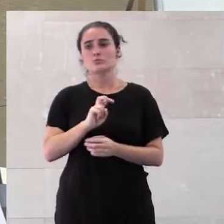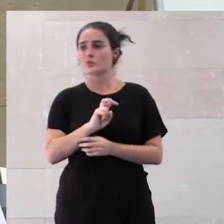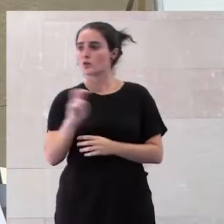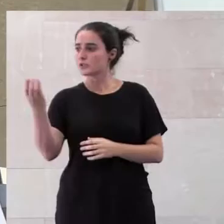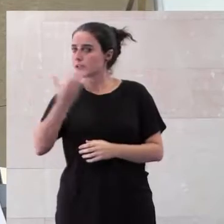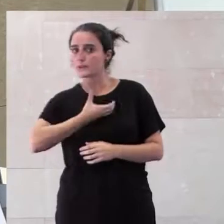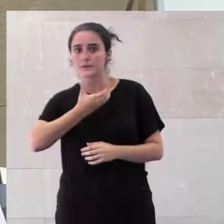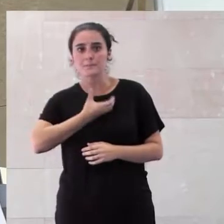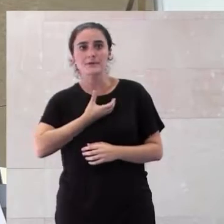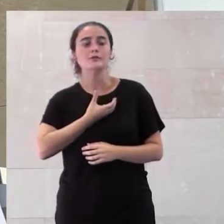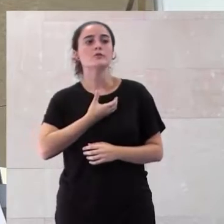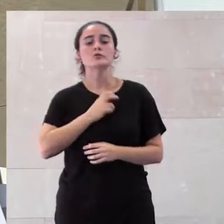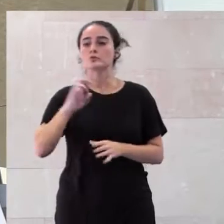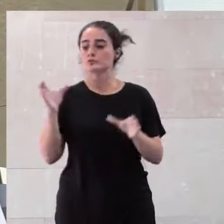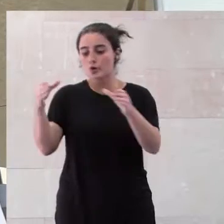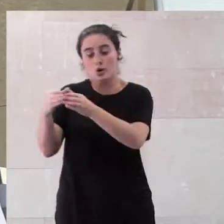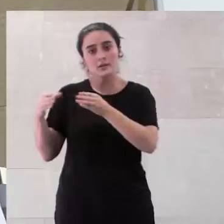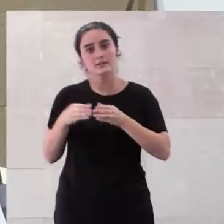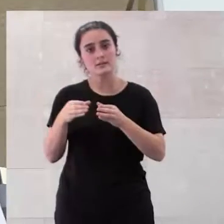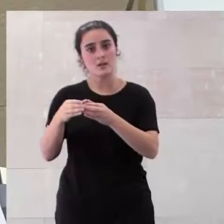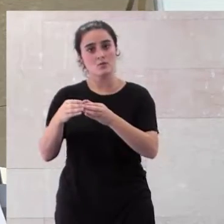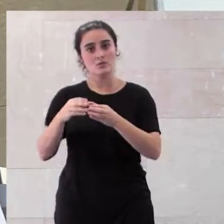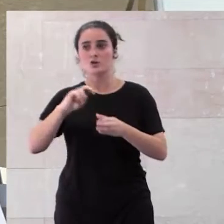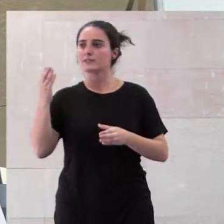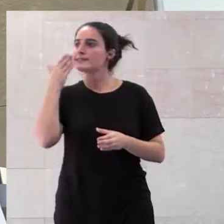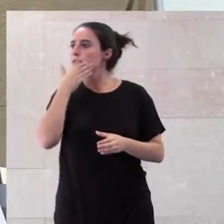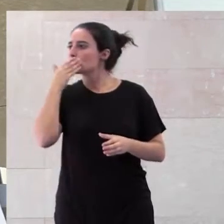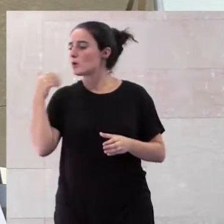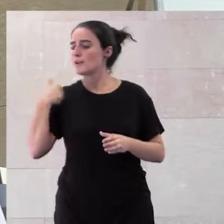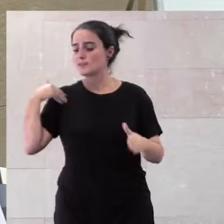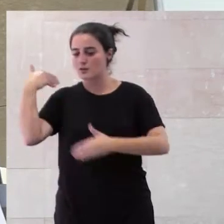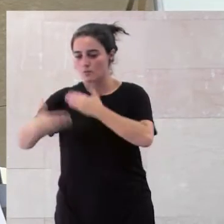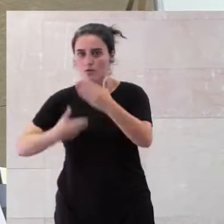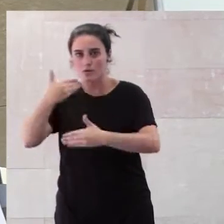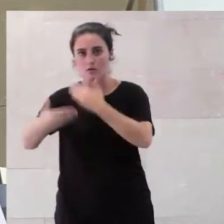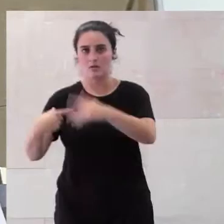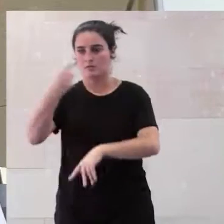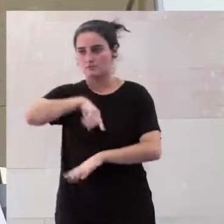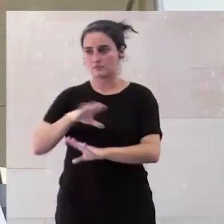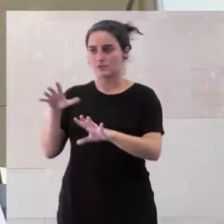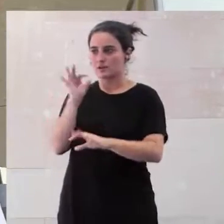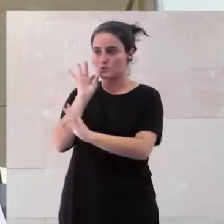otros ayuntamientos, otros colectivos y otras escuelas han desarrollado.